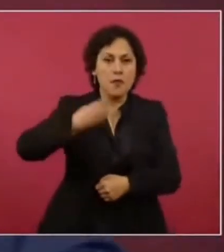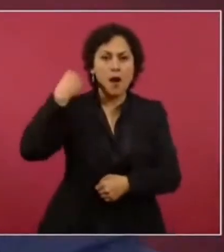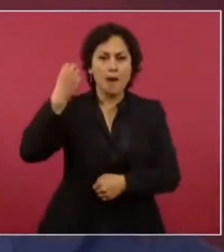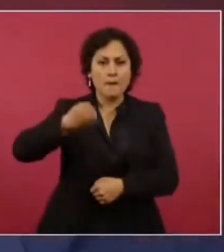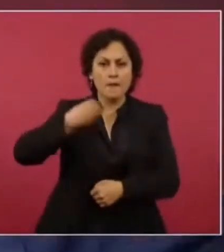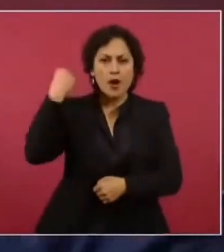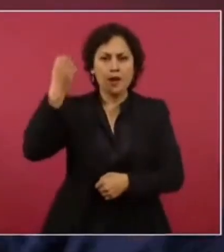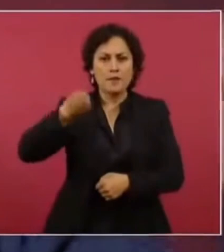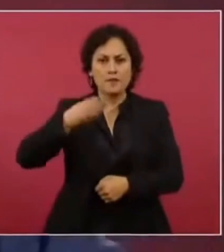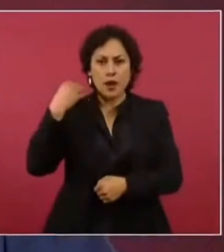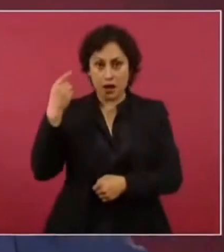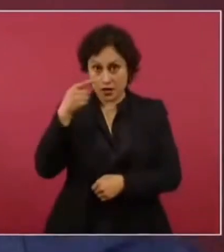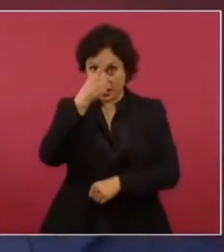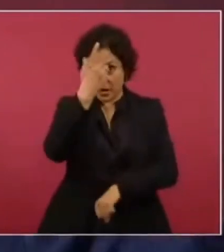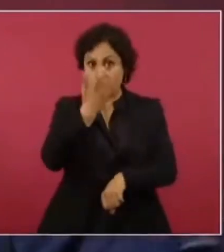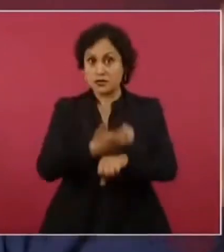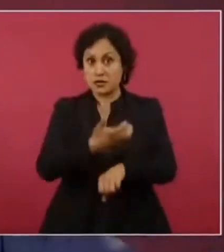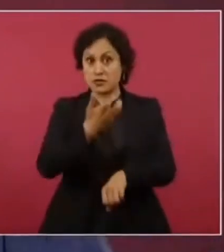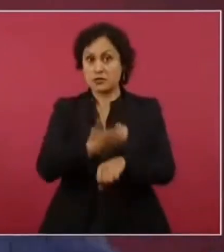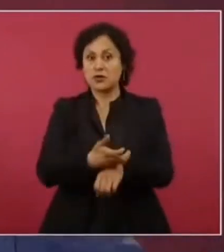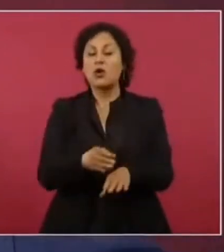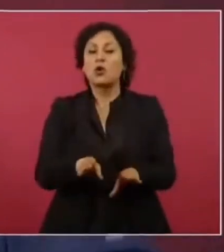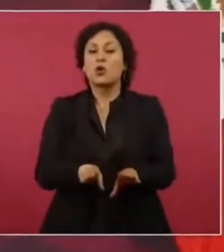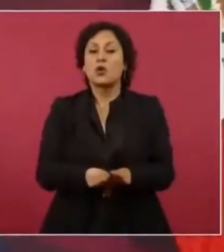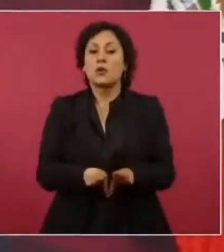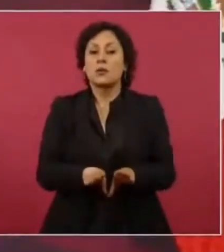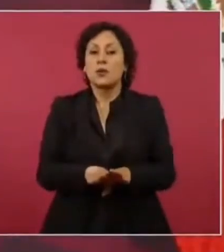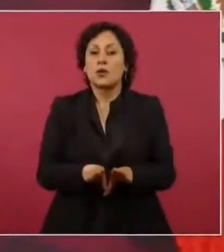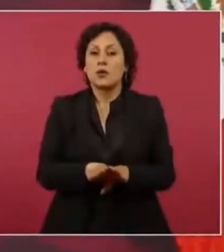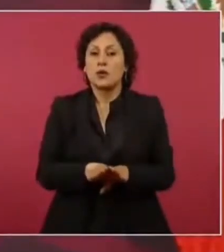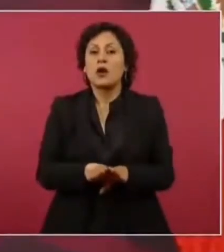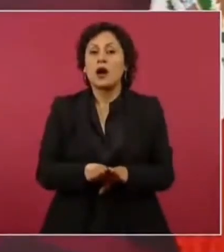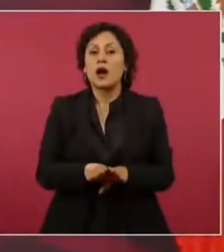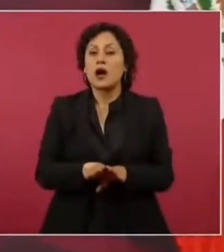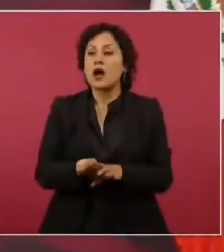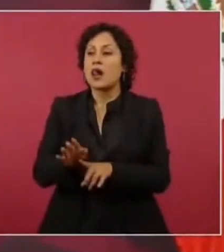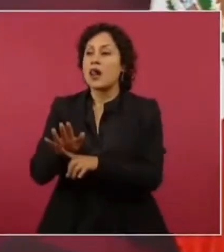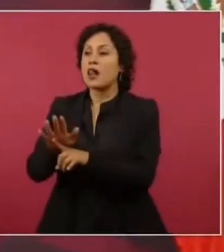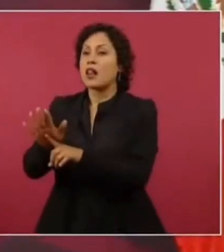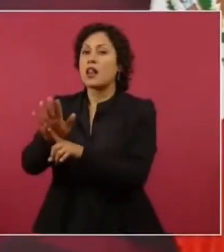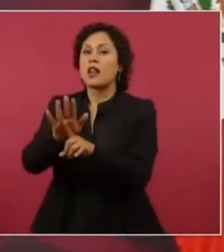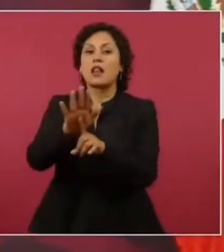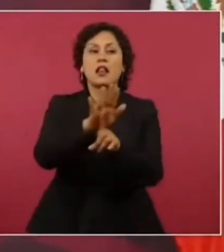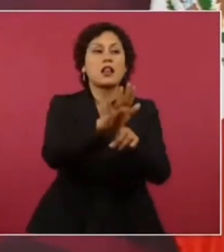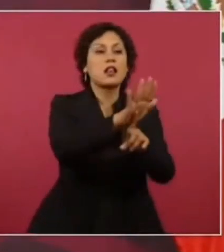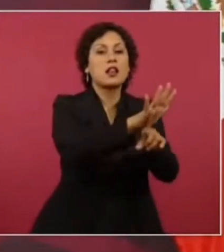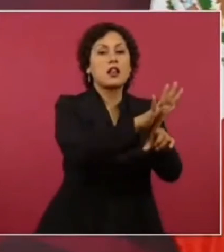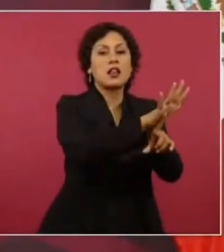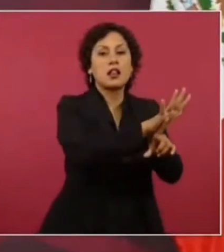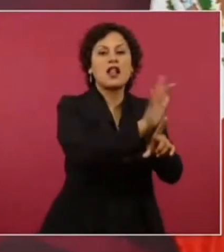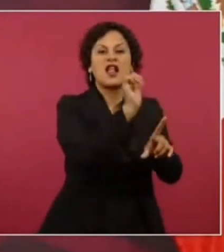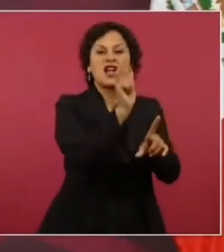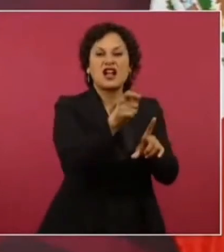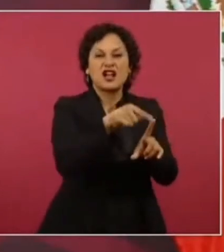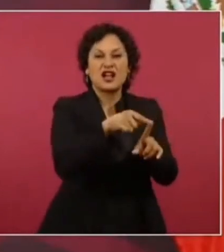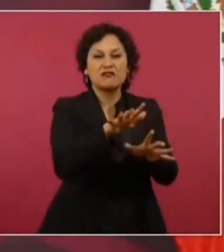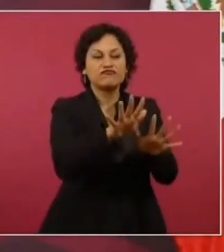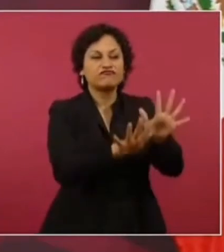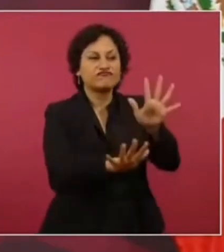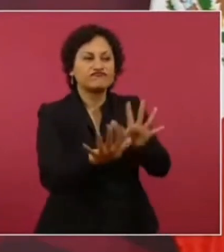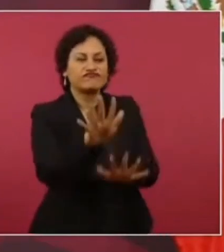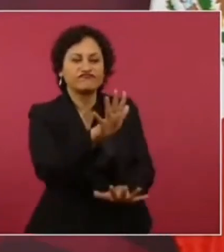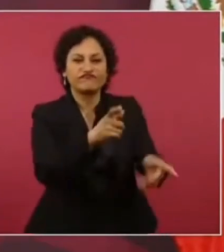y este para obtener votos porque hay mucha desinformación mucha manipulación